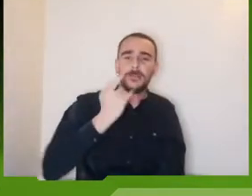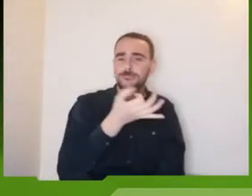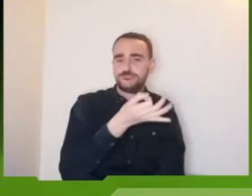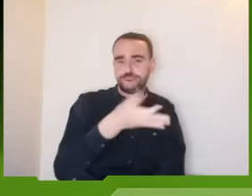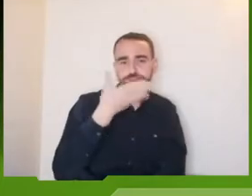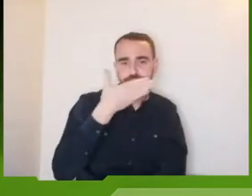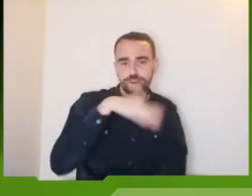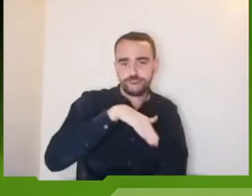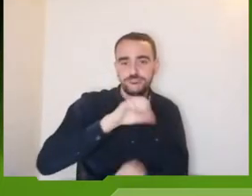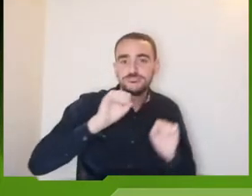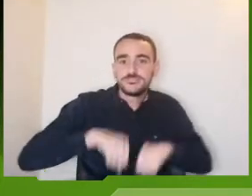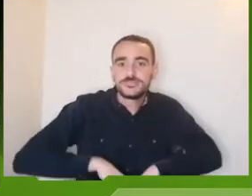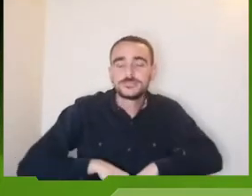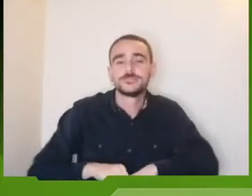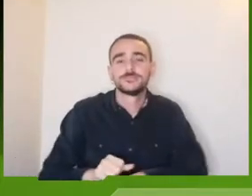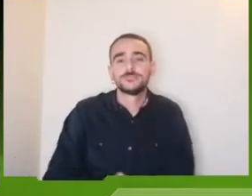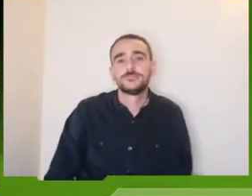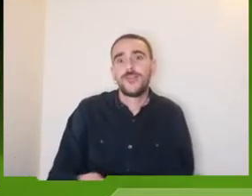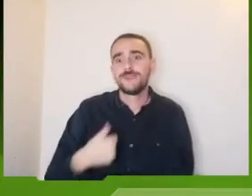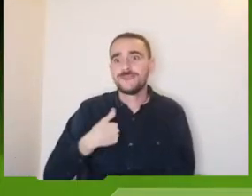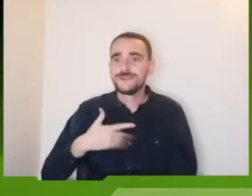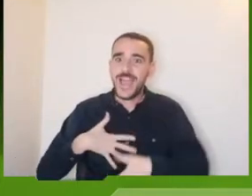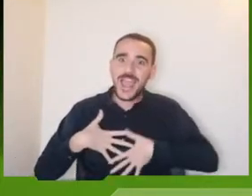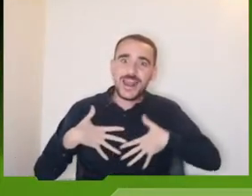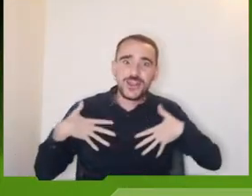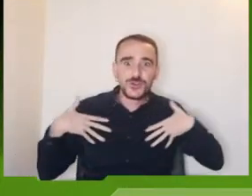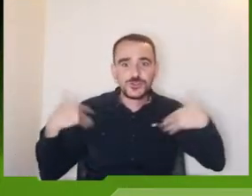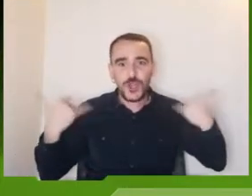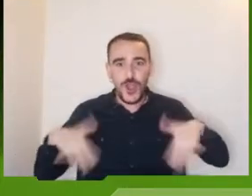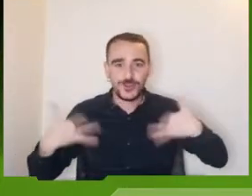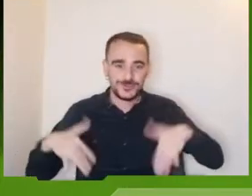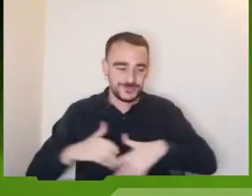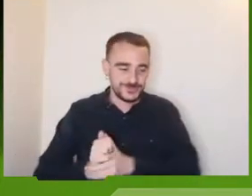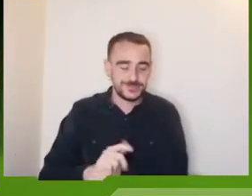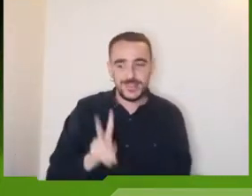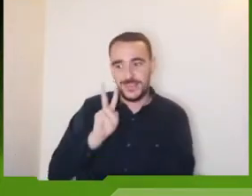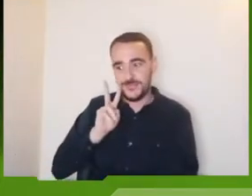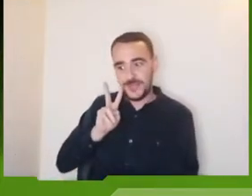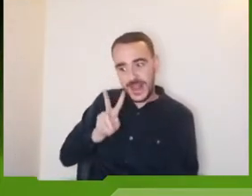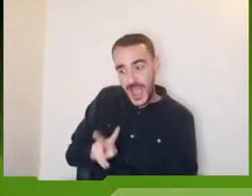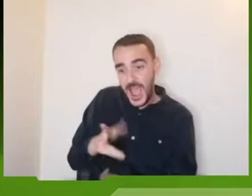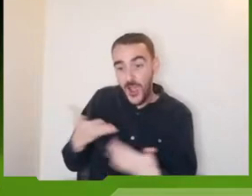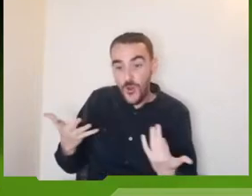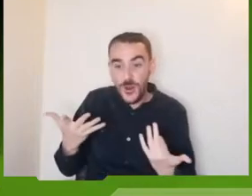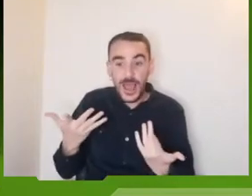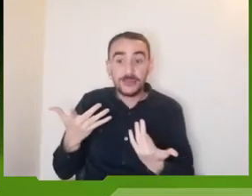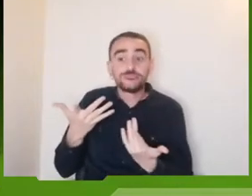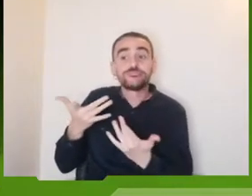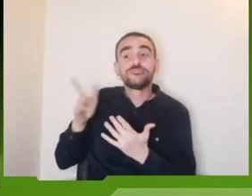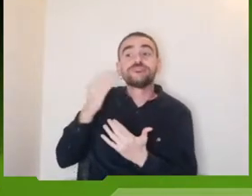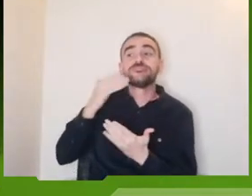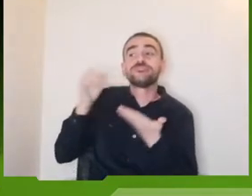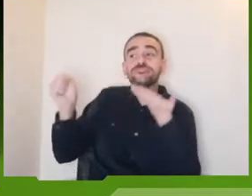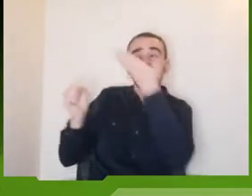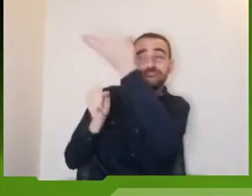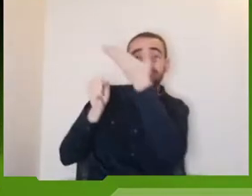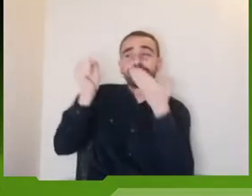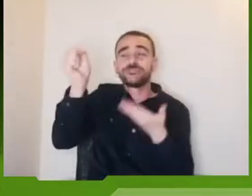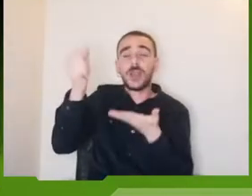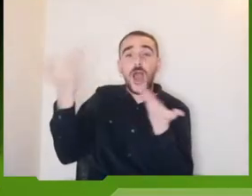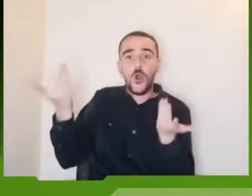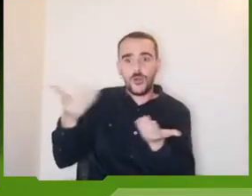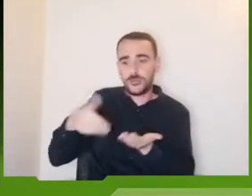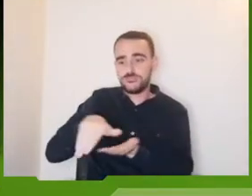hacen. Mira, qué guay, después de reposar, es que es súper fácil hacer la forma.